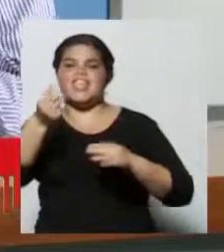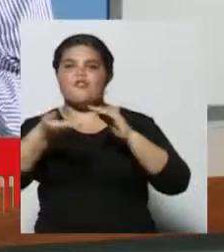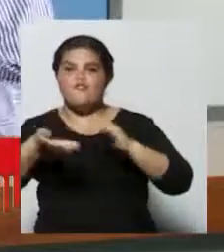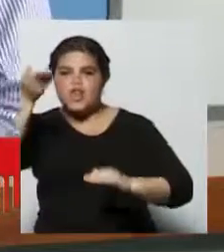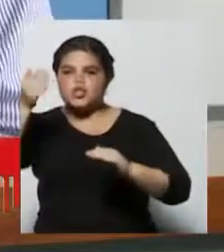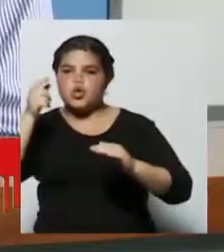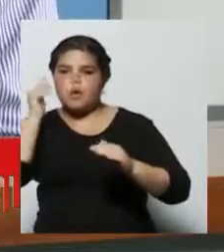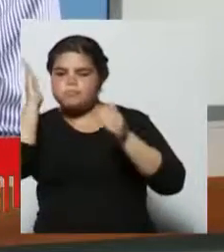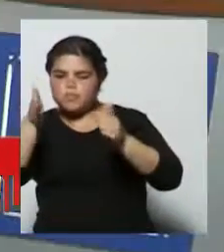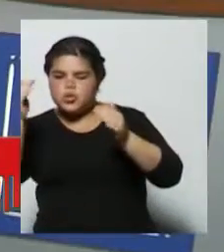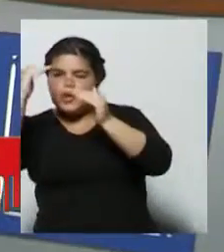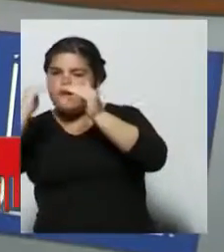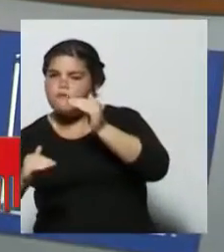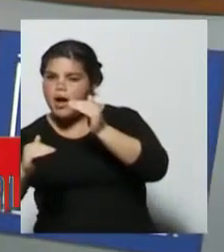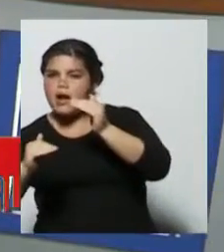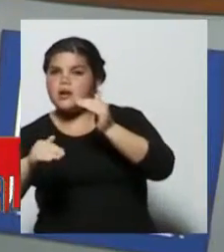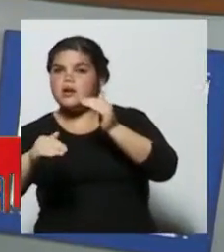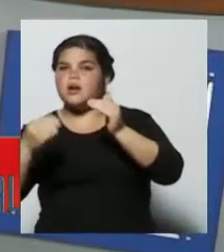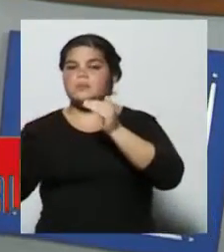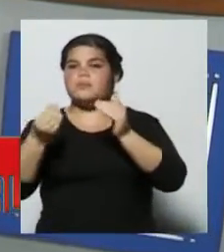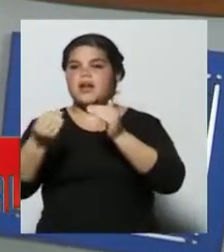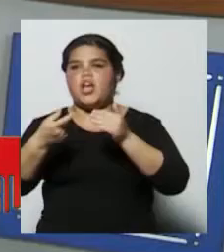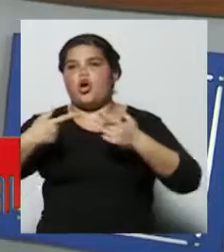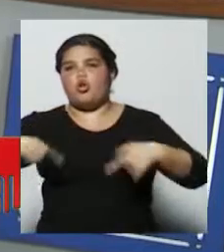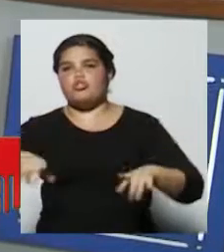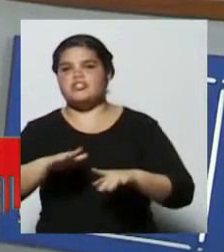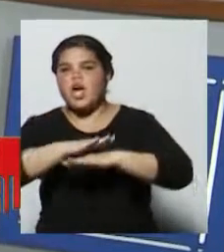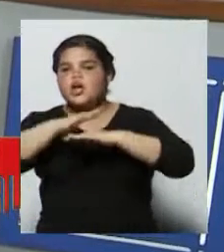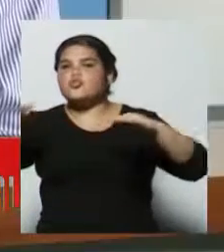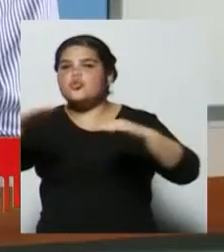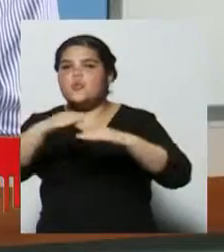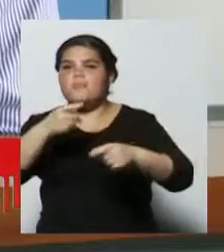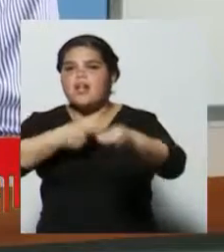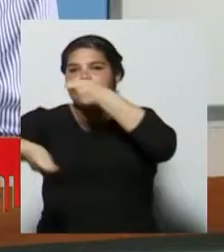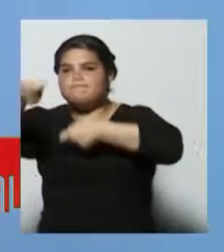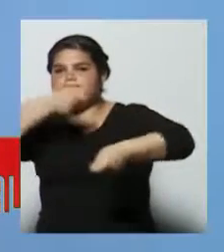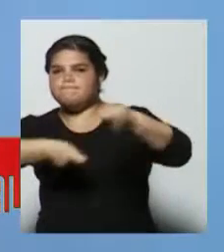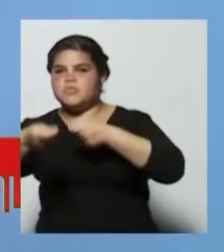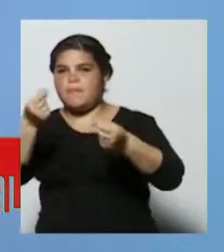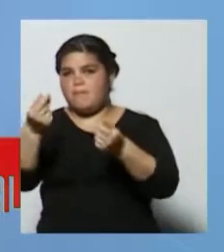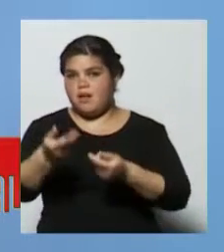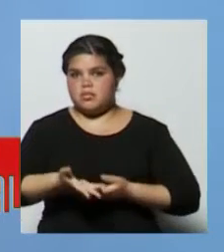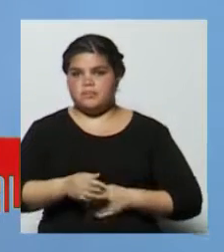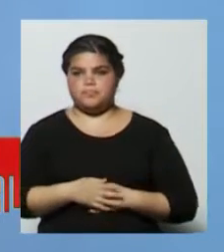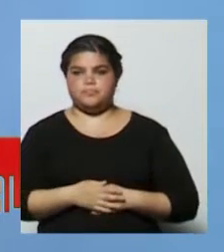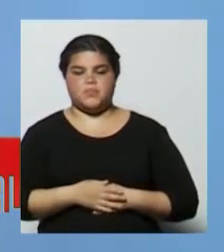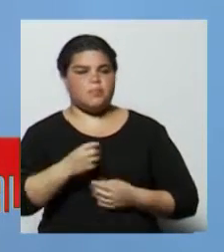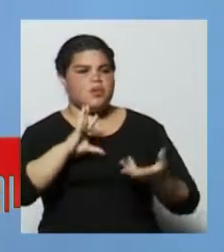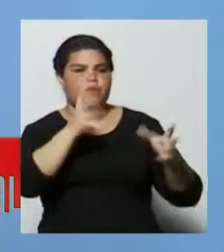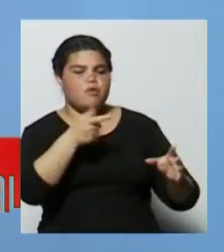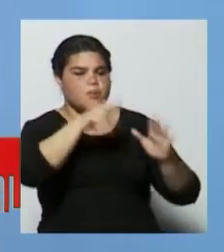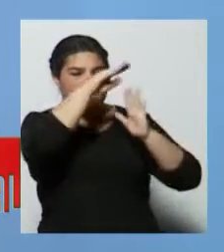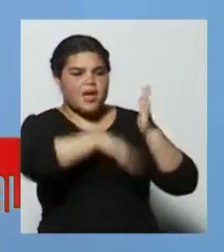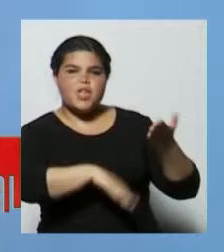o digamos, volver a la normalización del mercado cambiario, ¿no? Sergio, más allá de la proyección que hace este